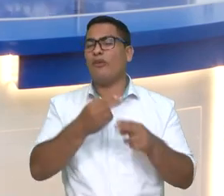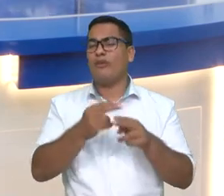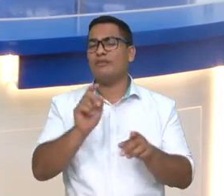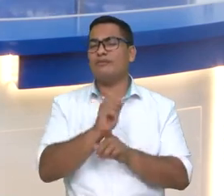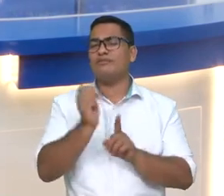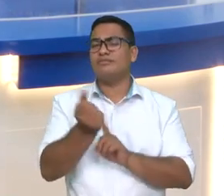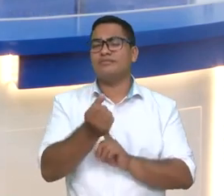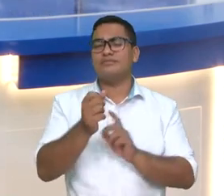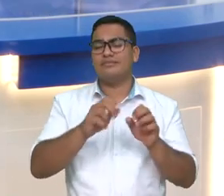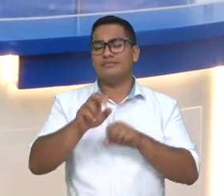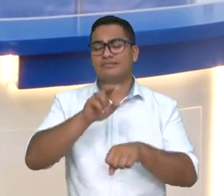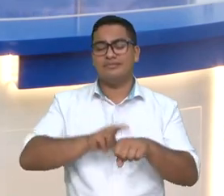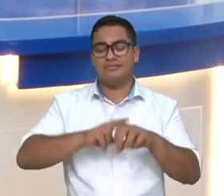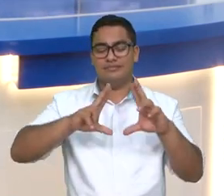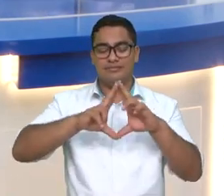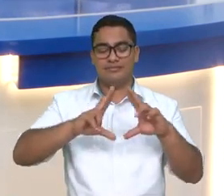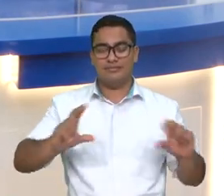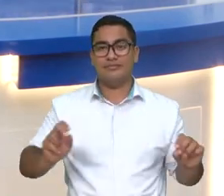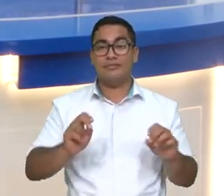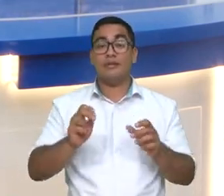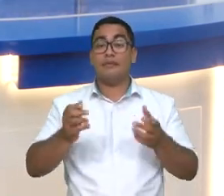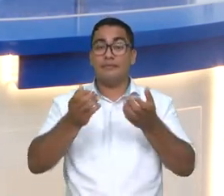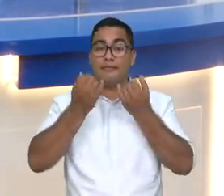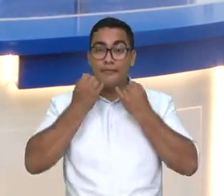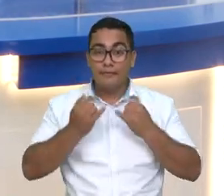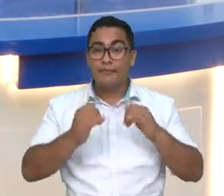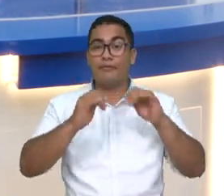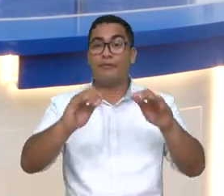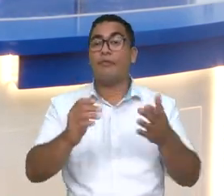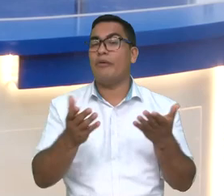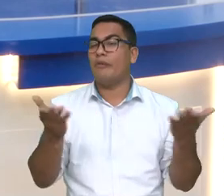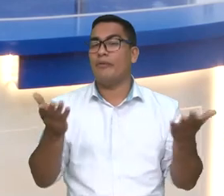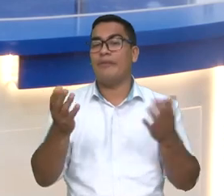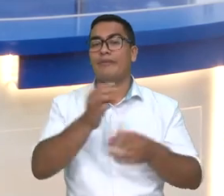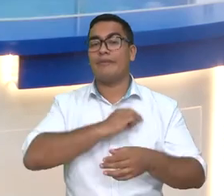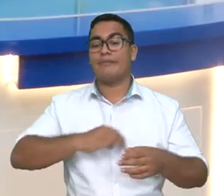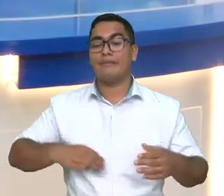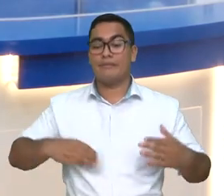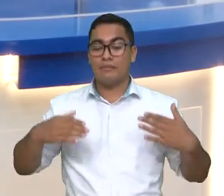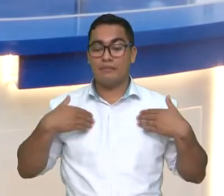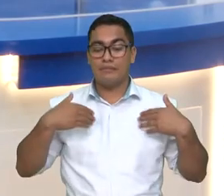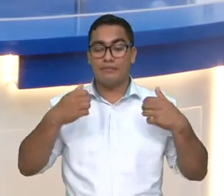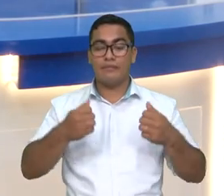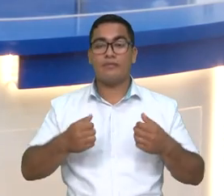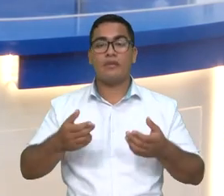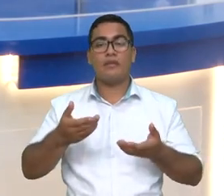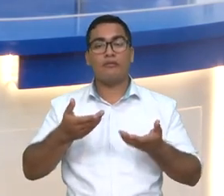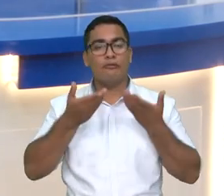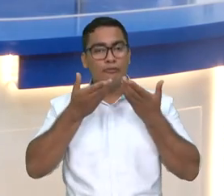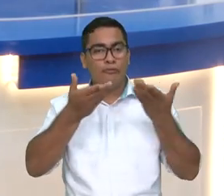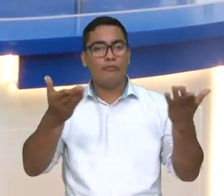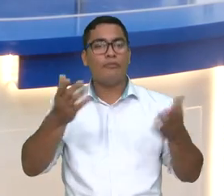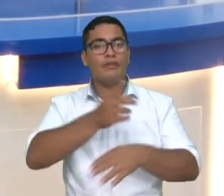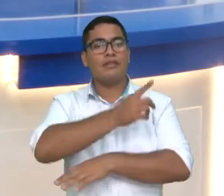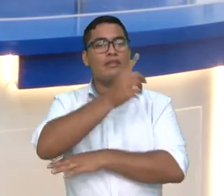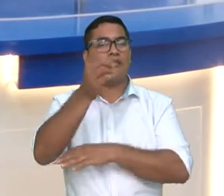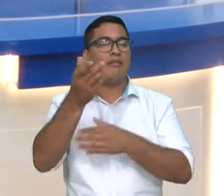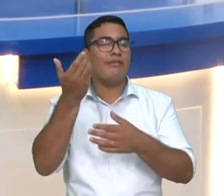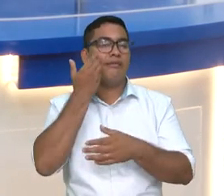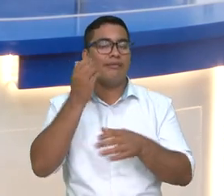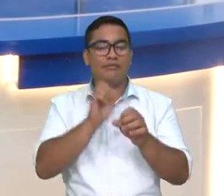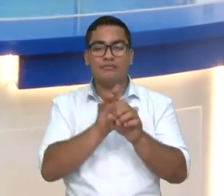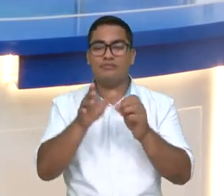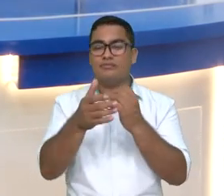Canal Parlamentario Nicaragua. En más informaciones, el Ministerio de Salud brindó su informe del día sobre el incremento de casos